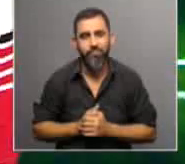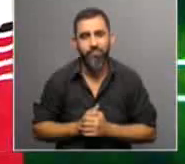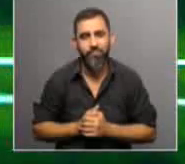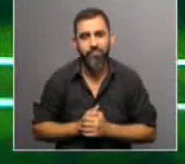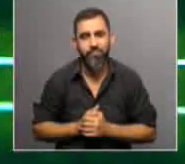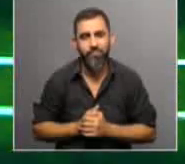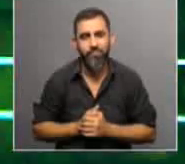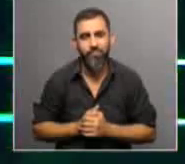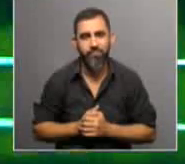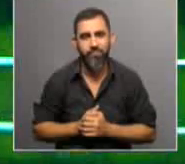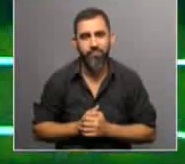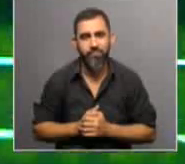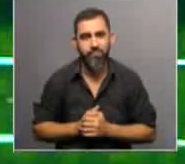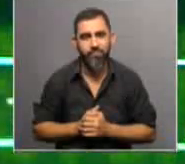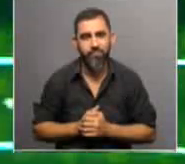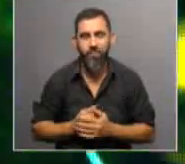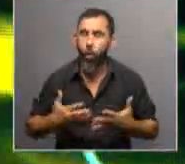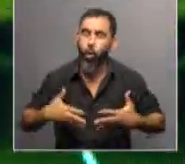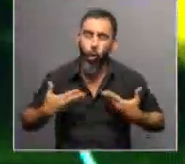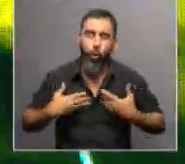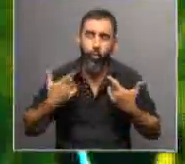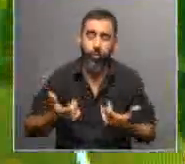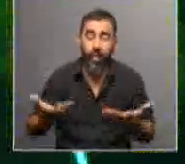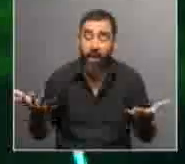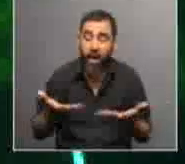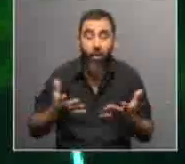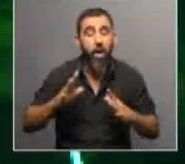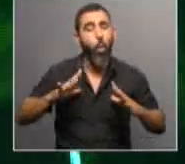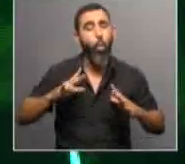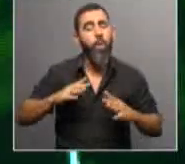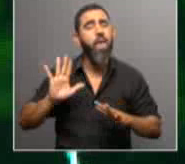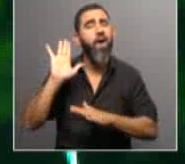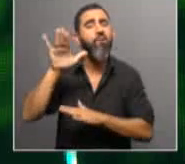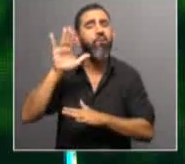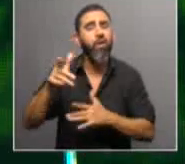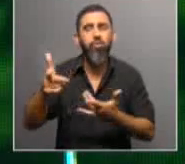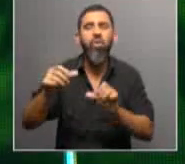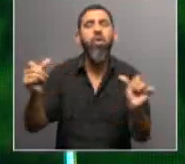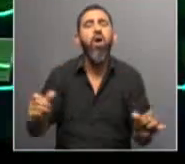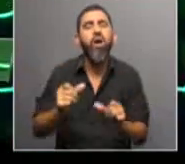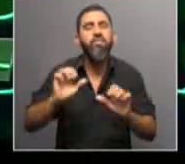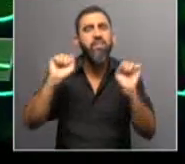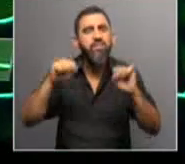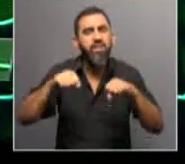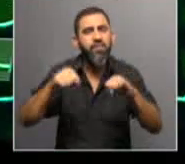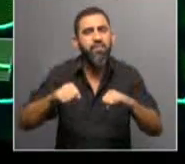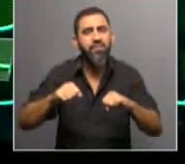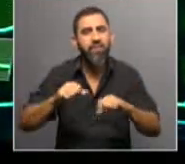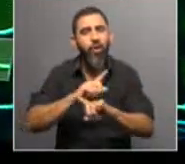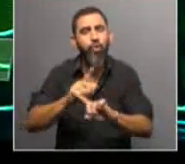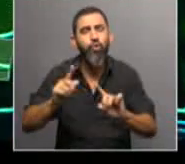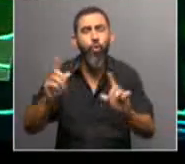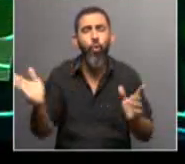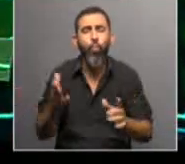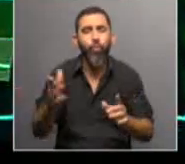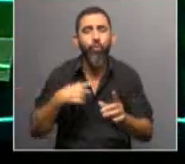que... Me alegro mucho. Bueno, y ahora te retiraste del básquetbol y ¿estás fabricando cerveza? No estás fabricando,